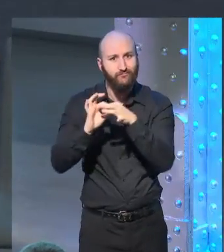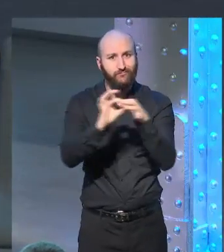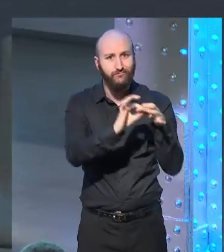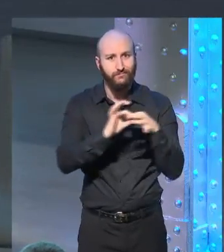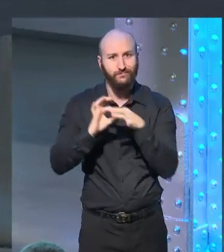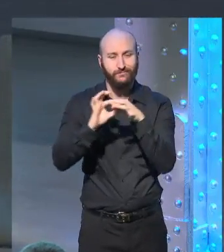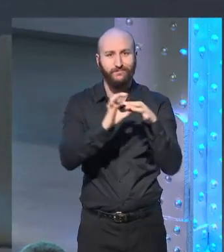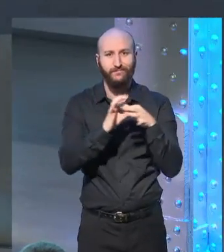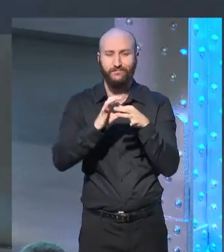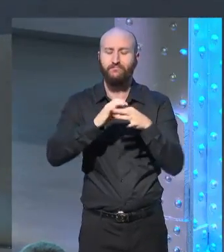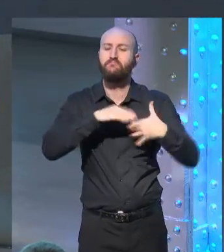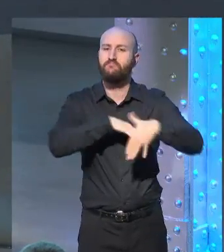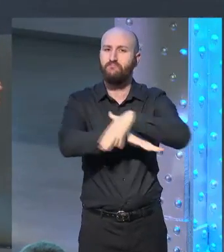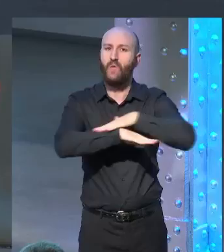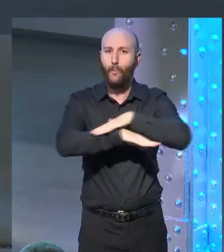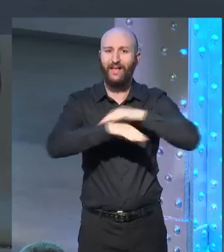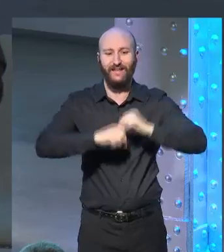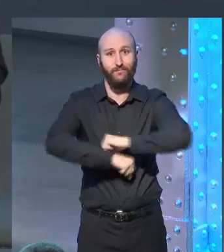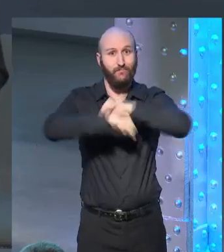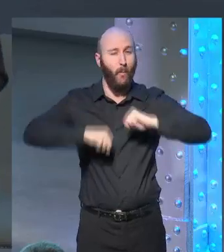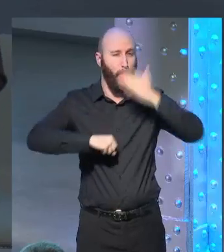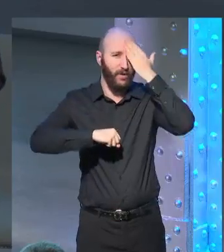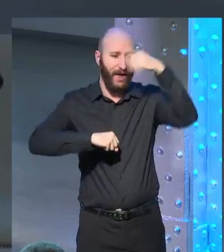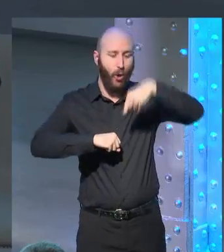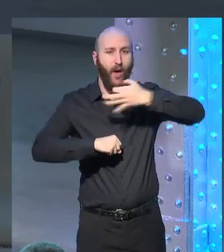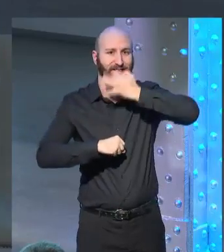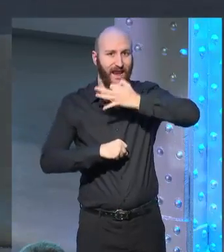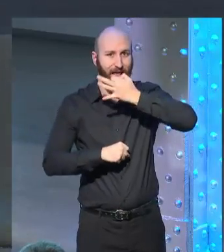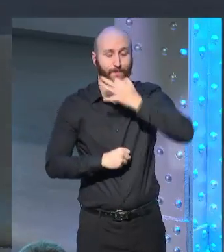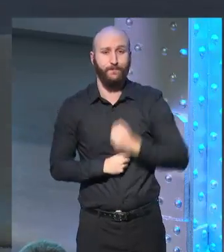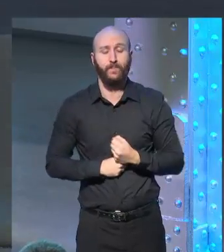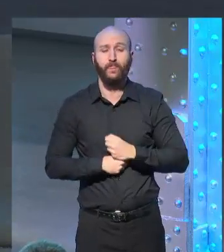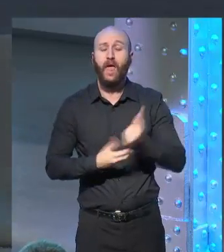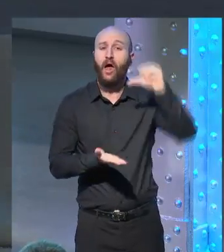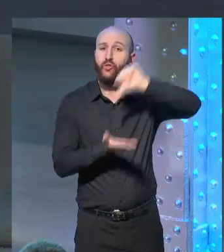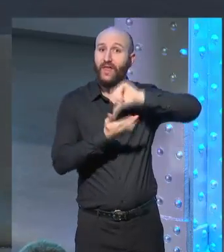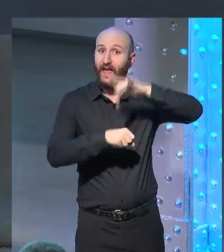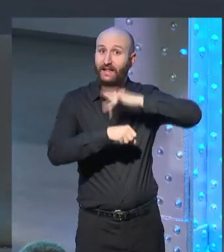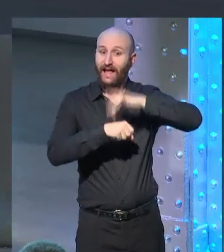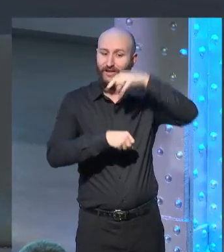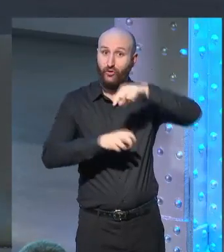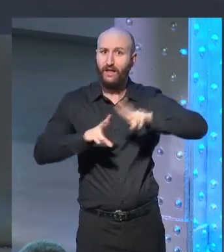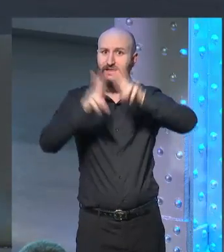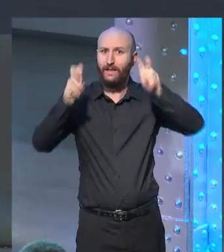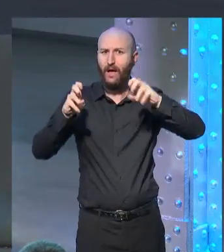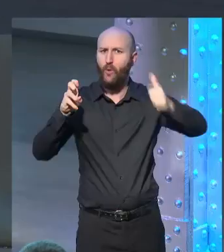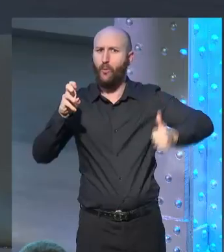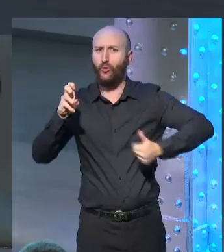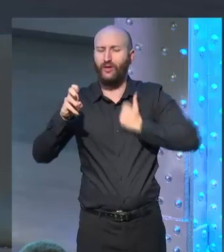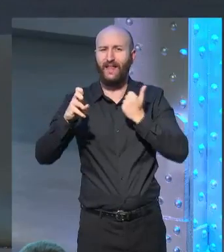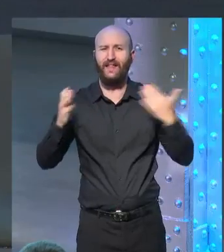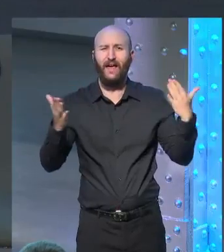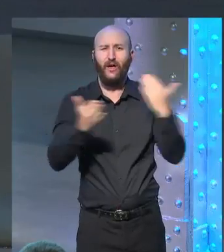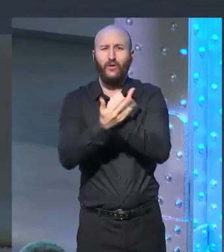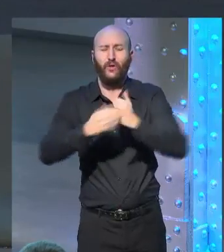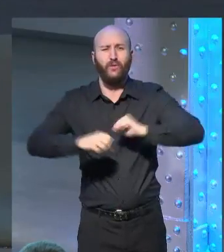digital es la base misma de esta Summit. DICIT Summit es una oportunidad que rompe silos para que